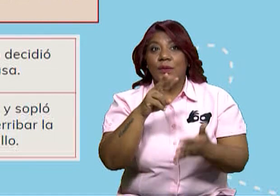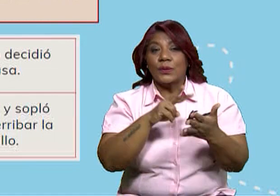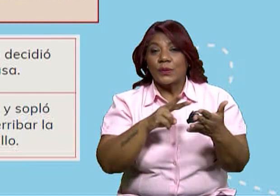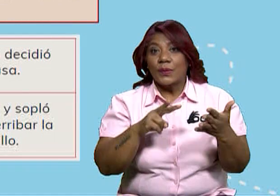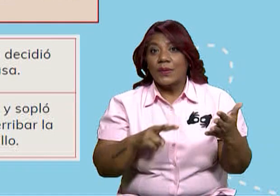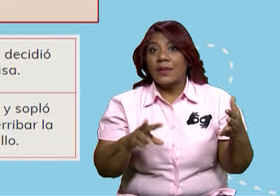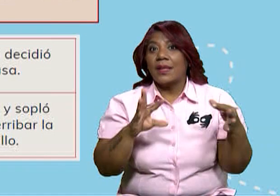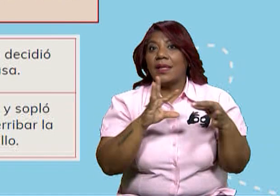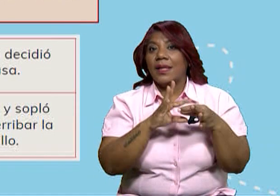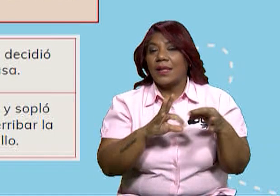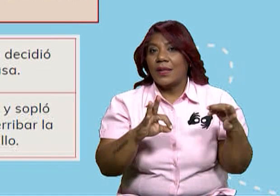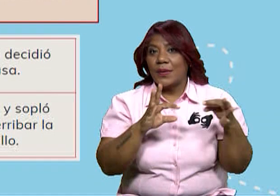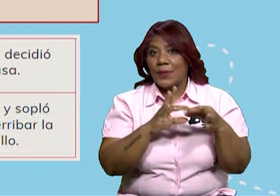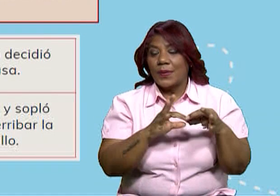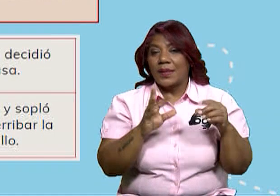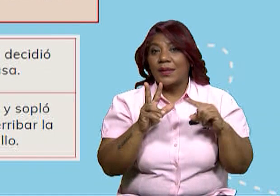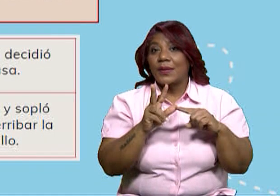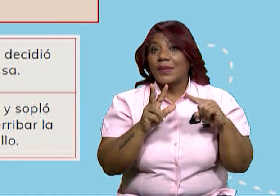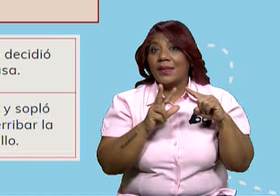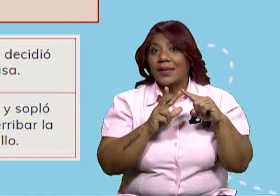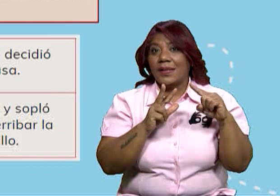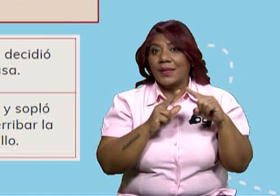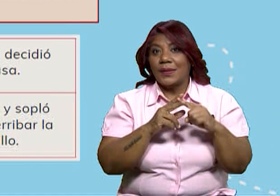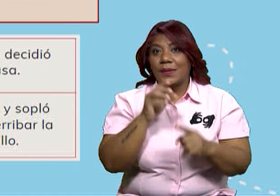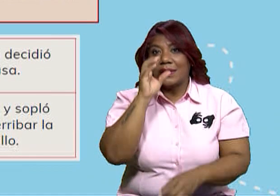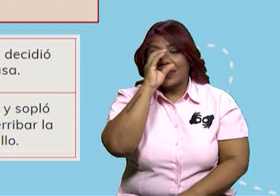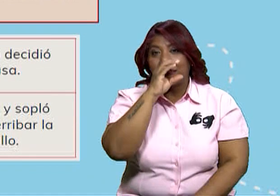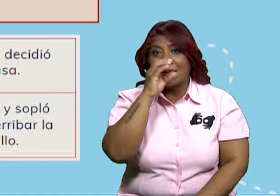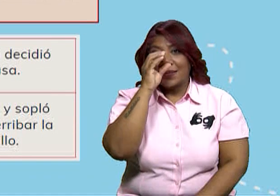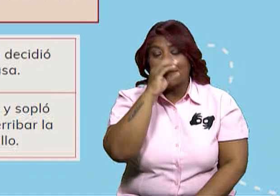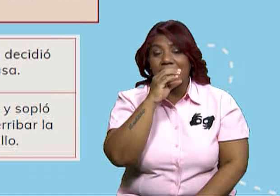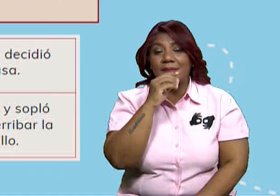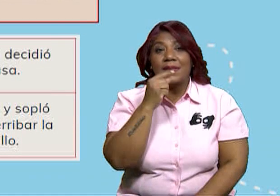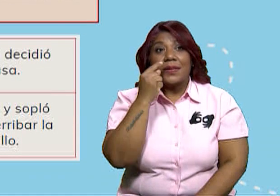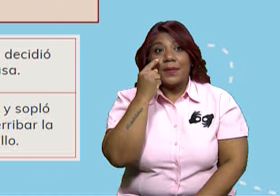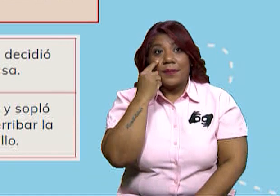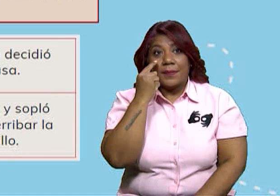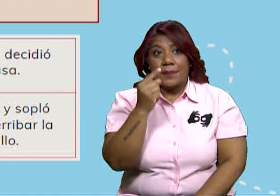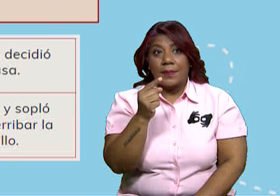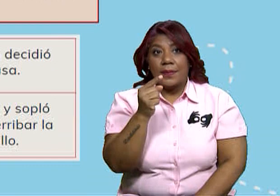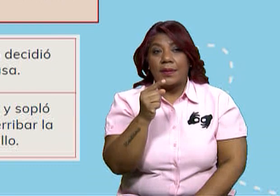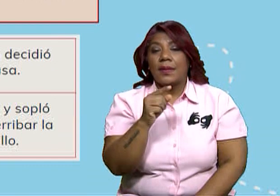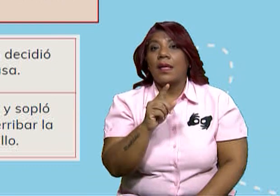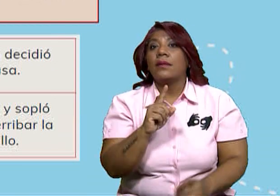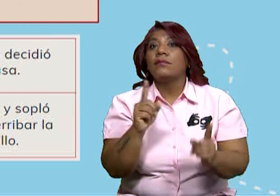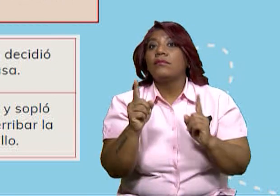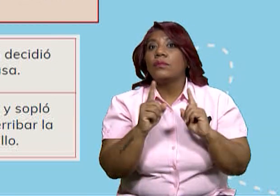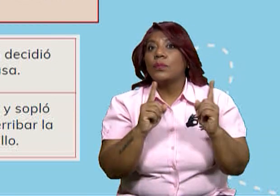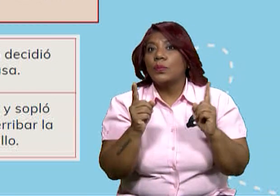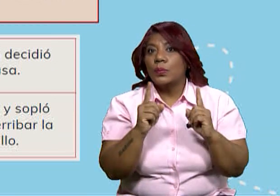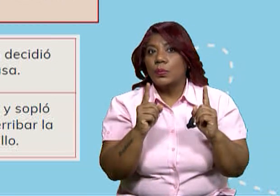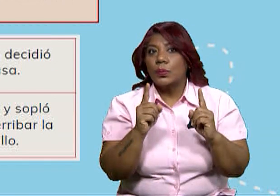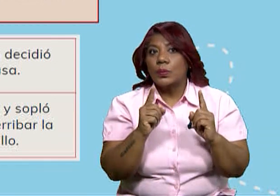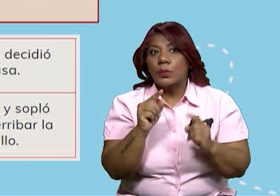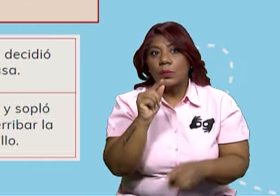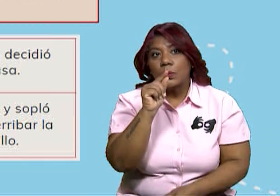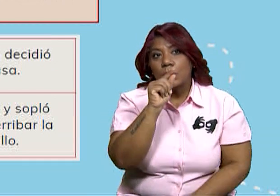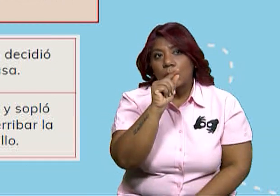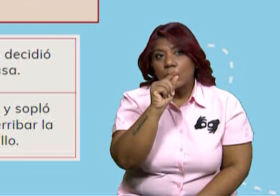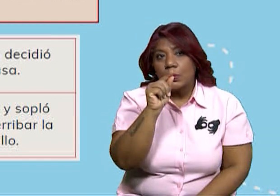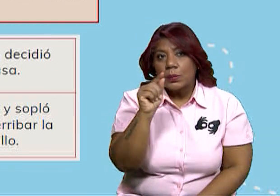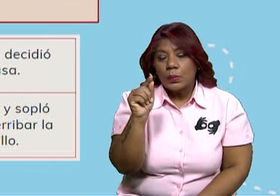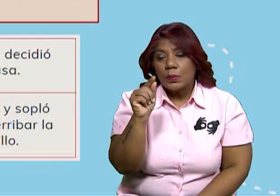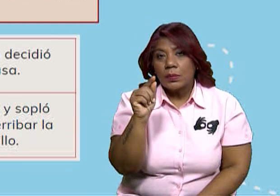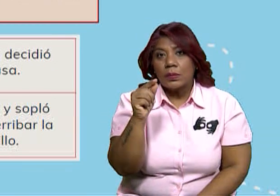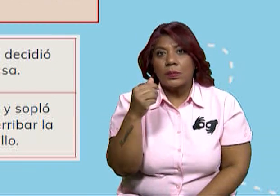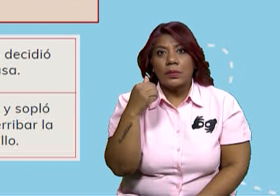cuento de los tres cerditos y vas a completar cada ejercicio. Subrayamos los elementos de la narración presente en los tres